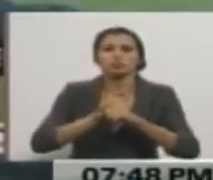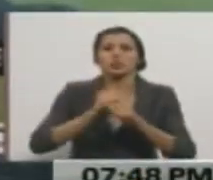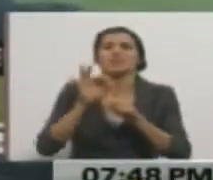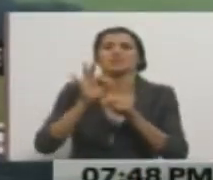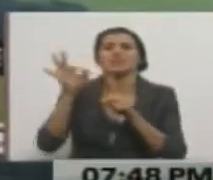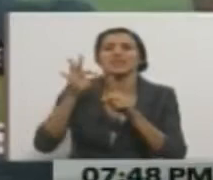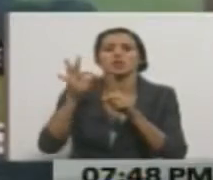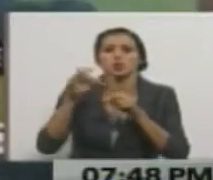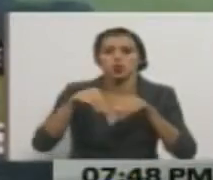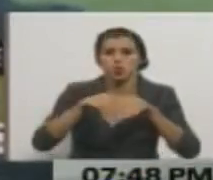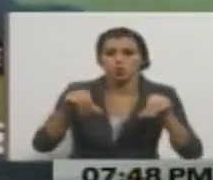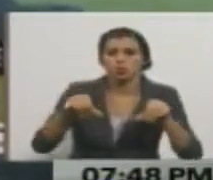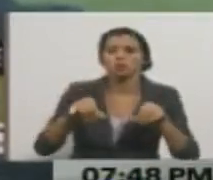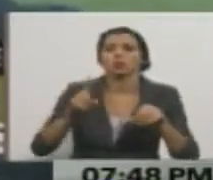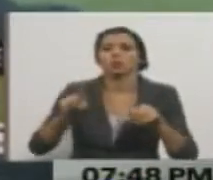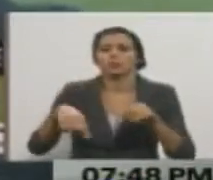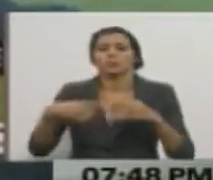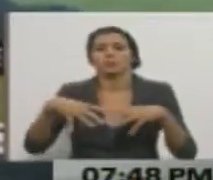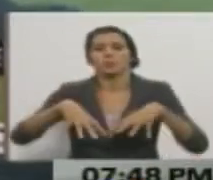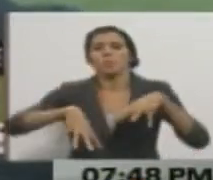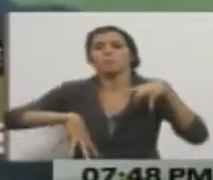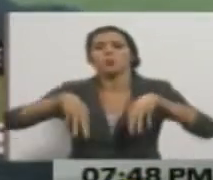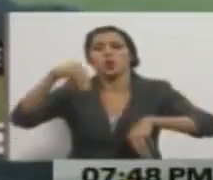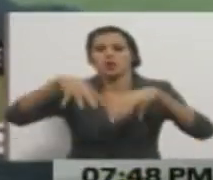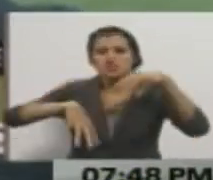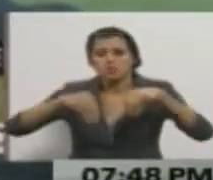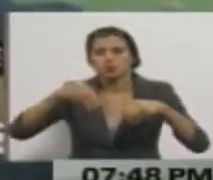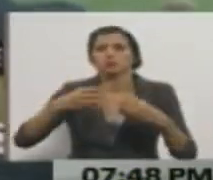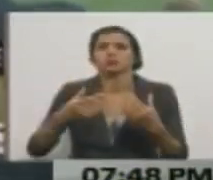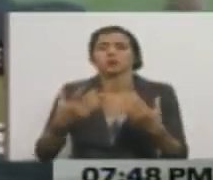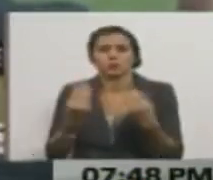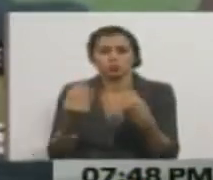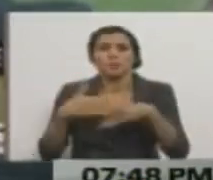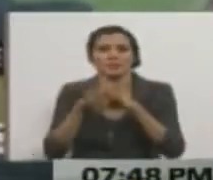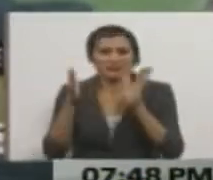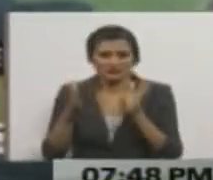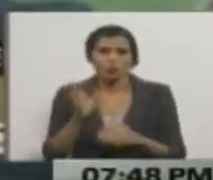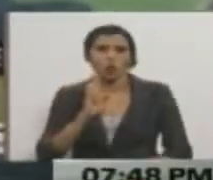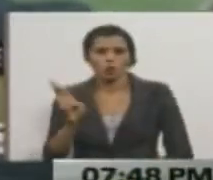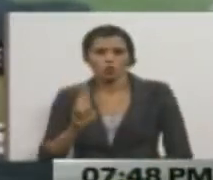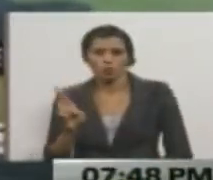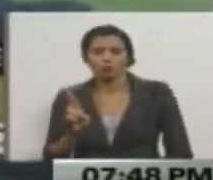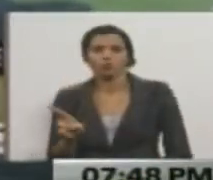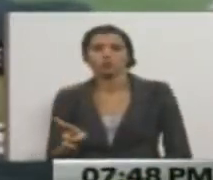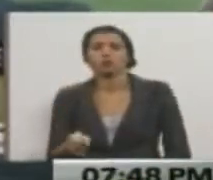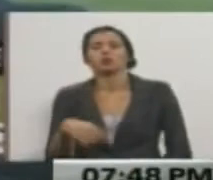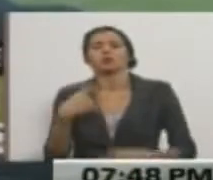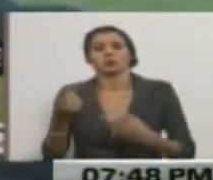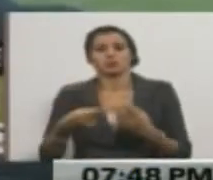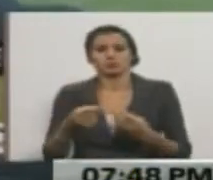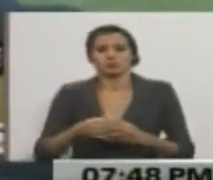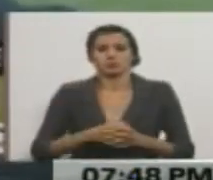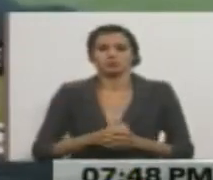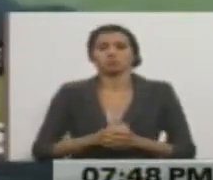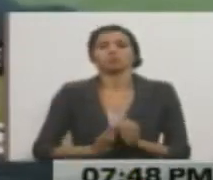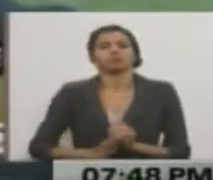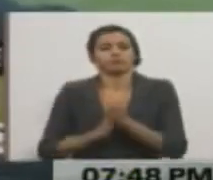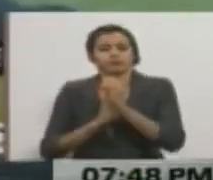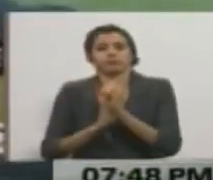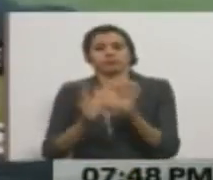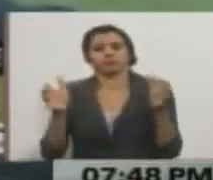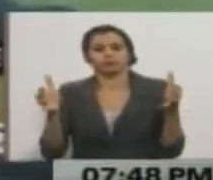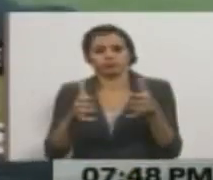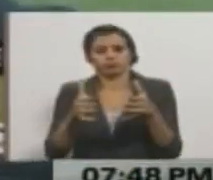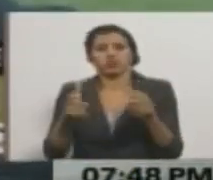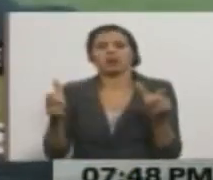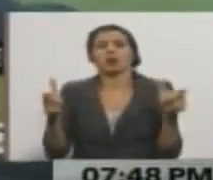son los molinos, a través de nuestro ministro Marcos Torres, hoy día liderizando el Ministerio de la